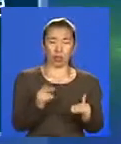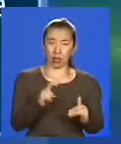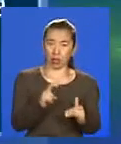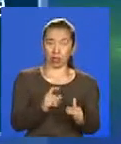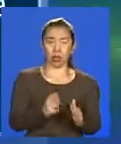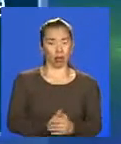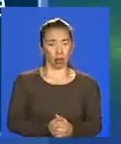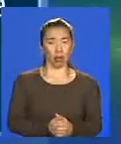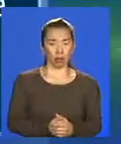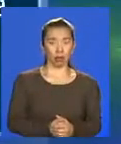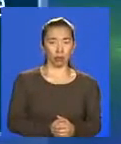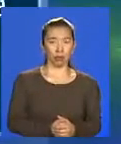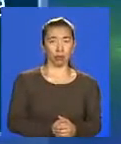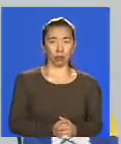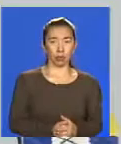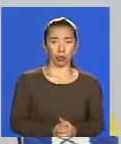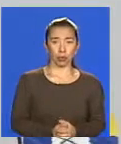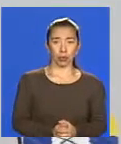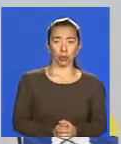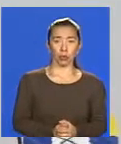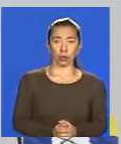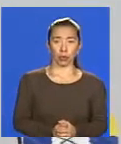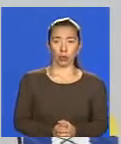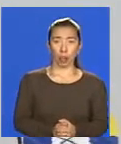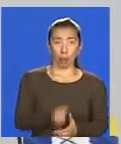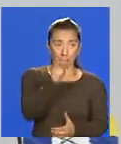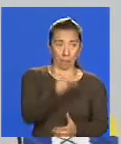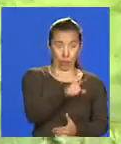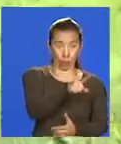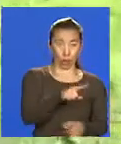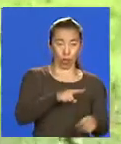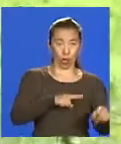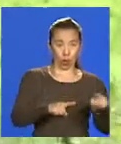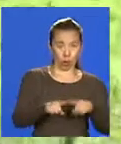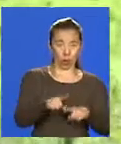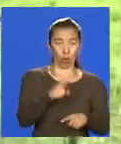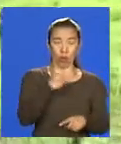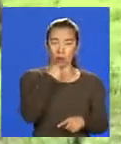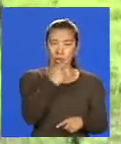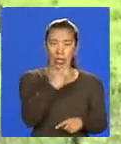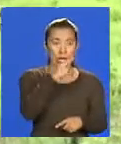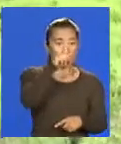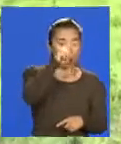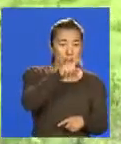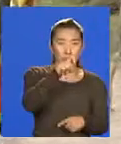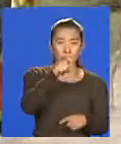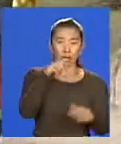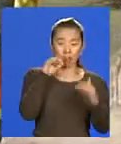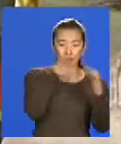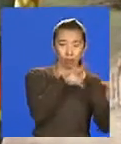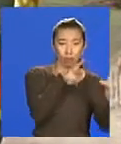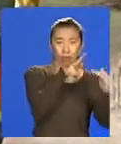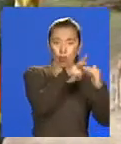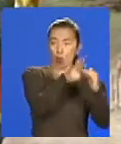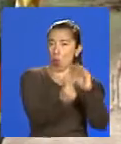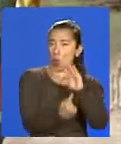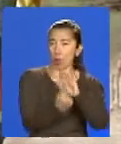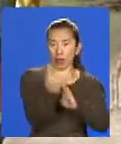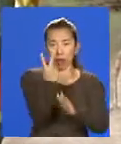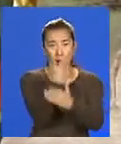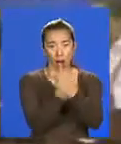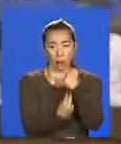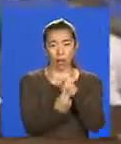el marco de las conversaciones de La Habana. Para el coordinador humanitario, solo con el desescalamiento se alivia el sufrimiento de la población civil y